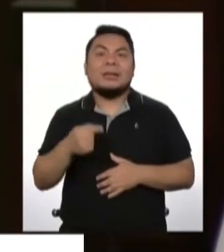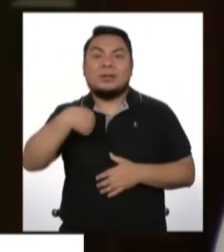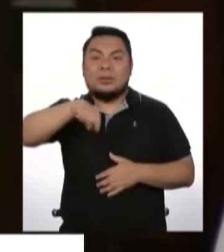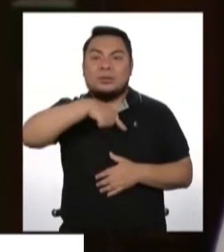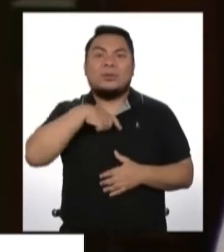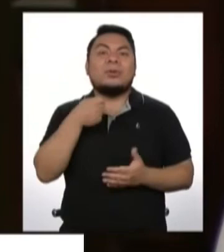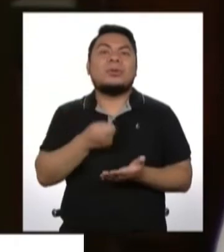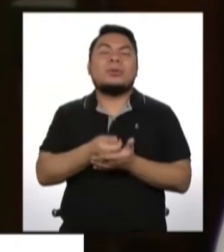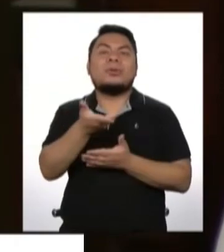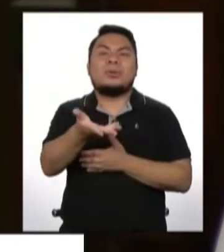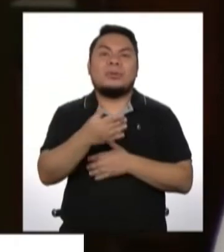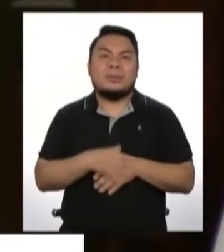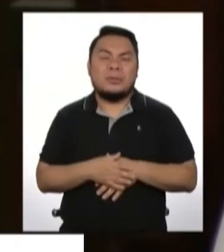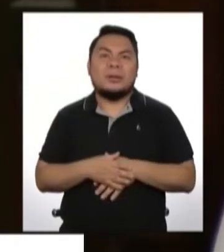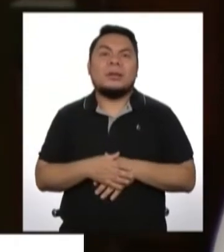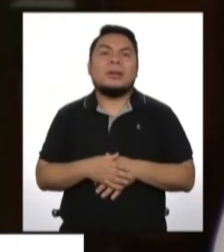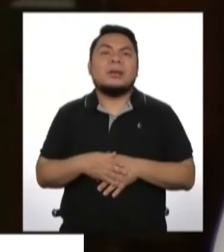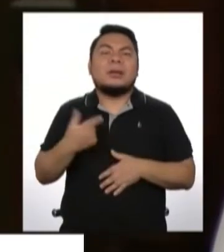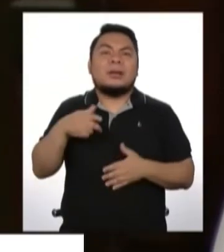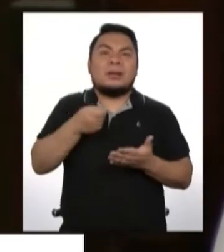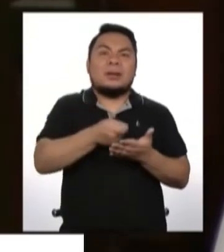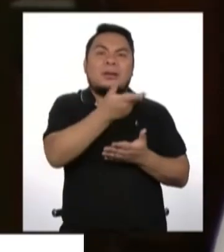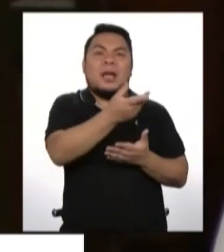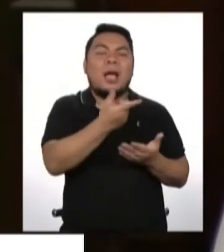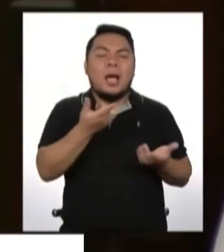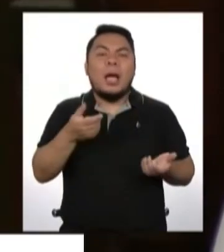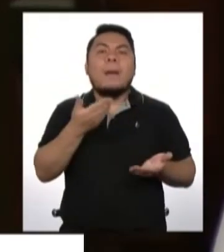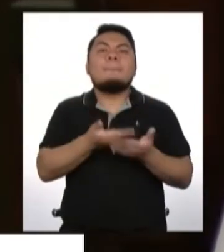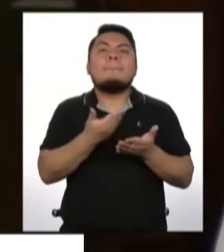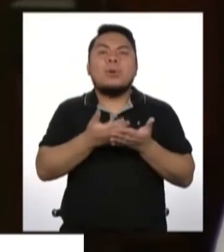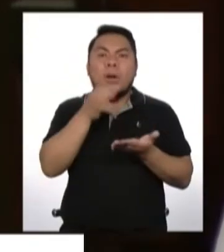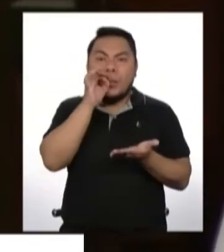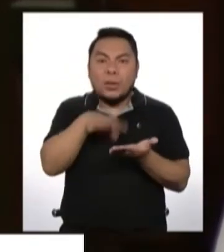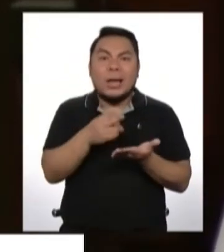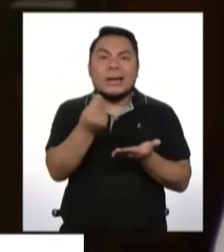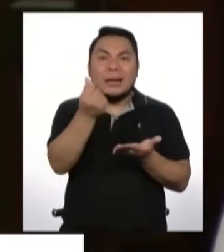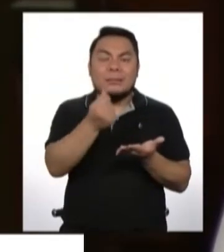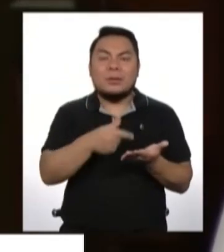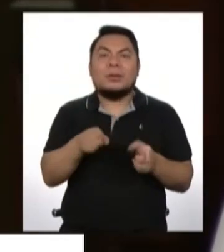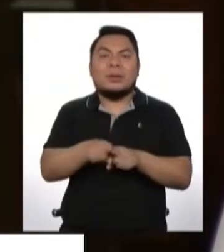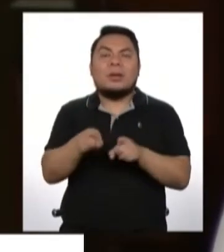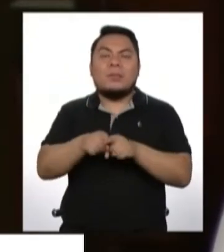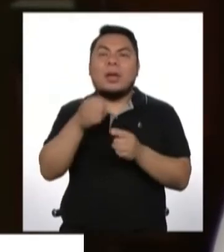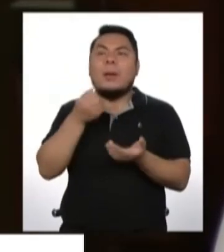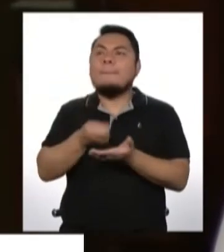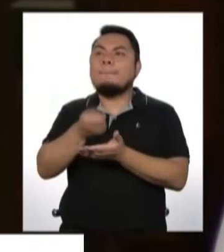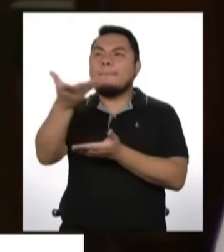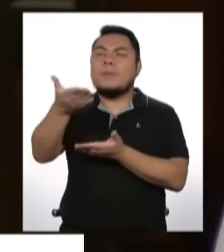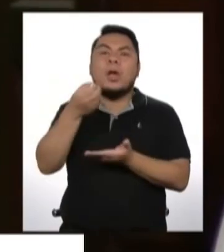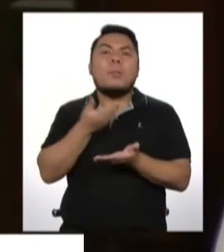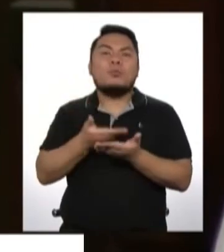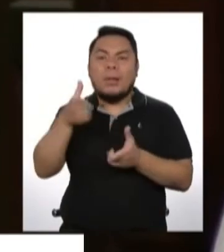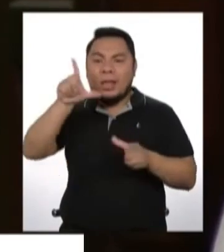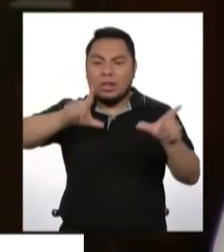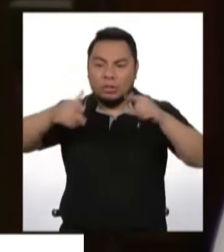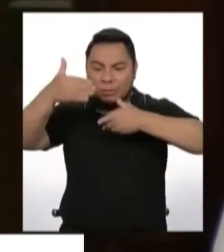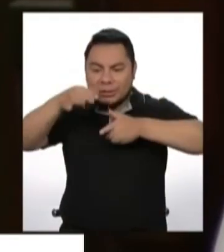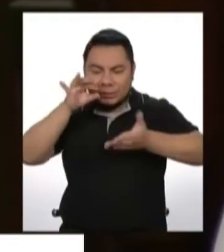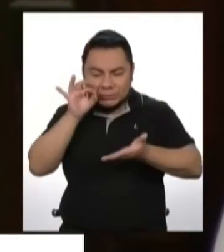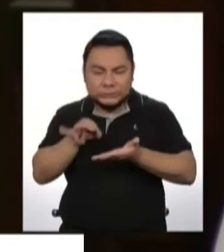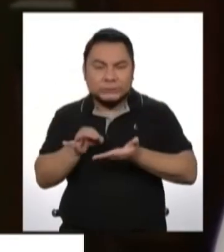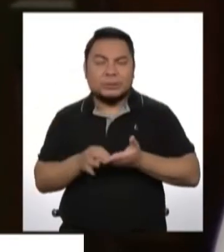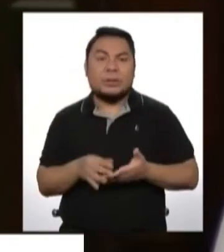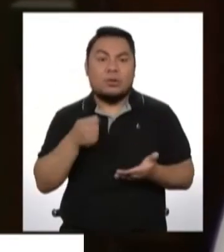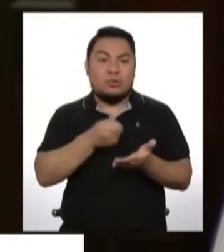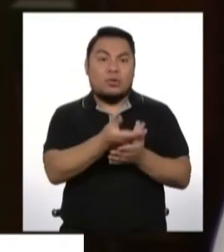por diversificar. Hemos comprado pruebas moleculares y hemos comprado pruebas serológicas. Las pruebas moleculares las